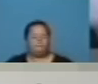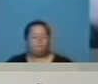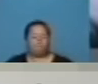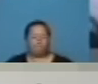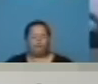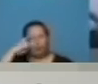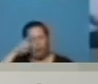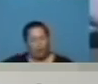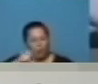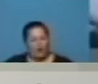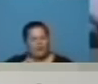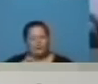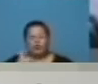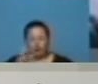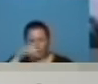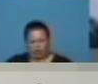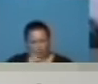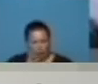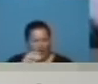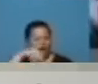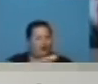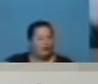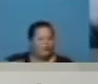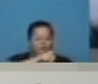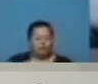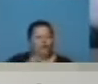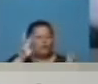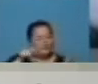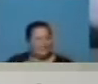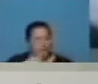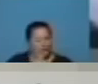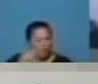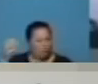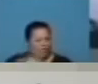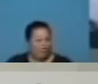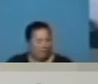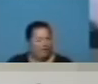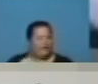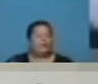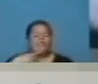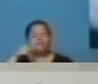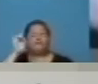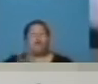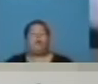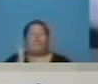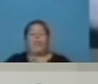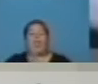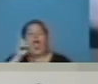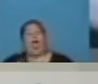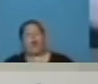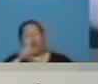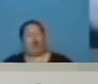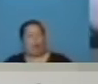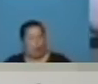de un tribunal que no tiene competencia ni jurisdicción sobre la materia específicamente, se arroga nada menos que el derecho de anular las